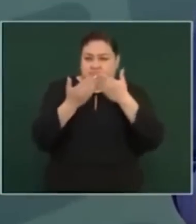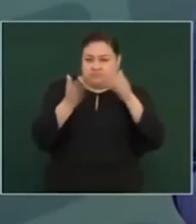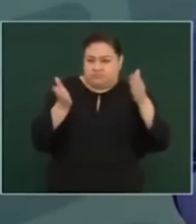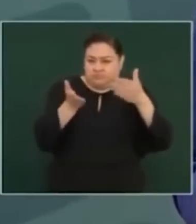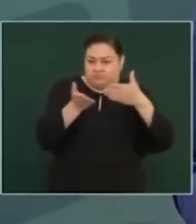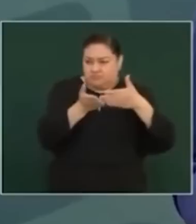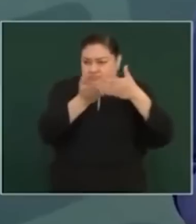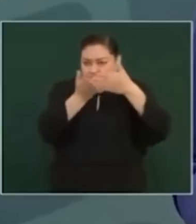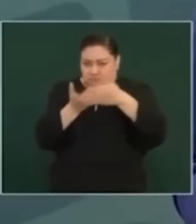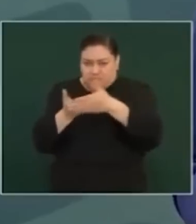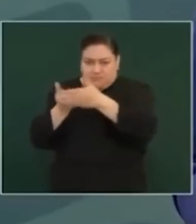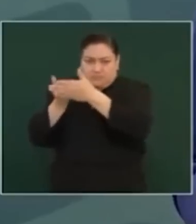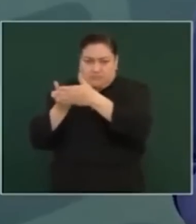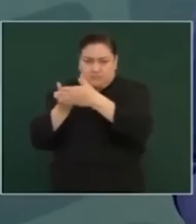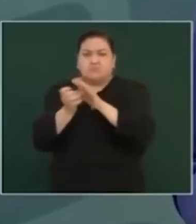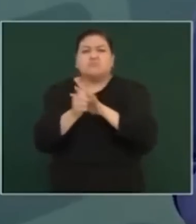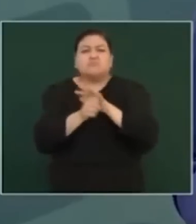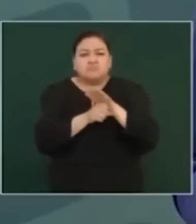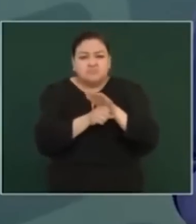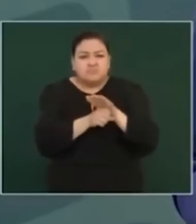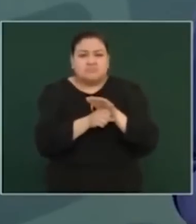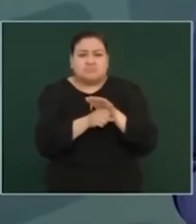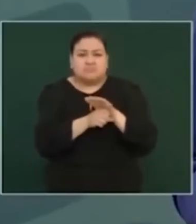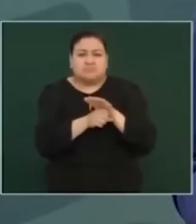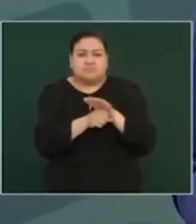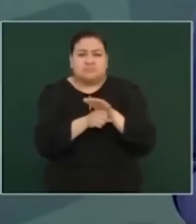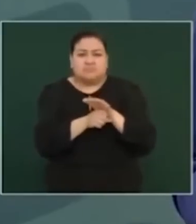que salgan